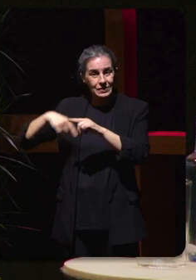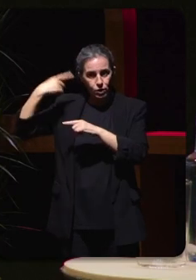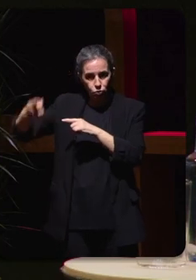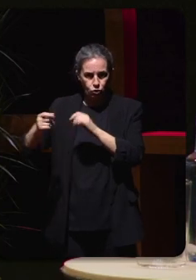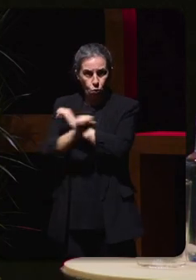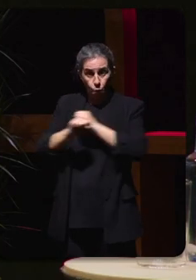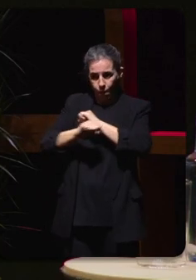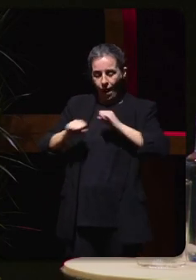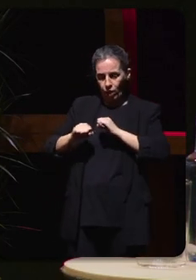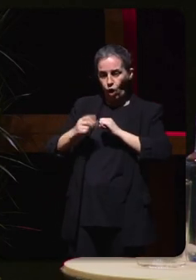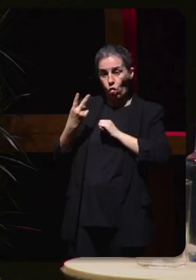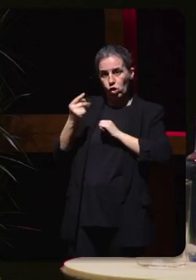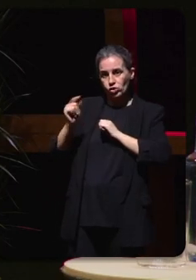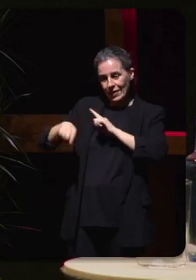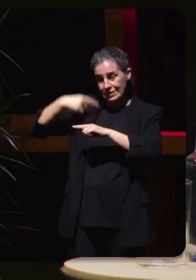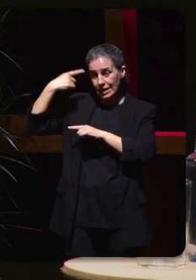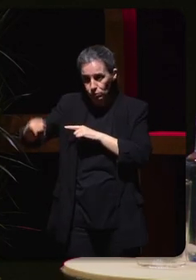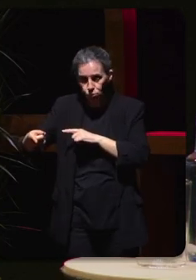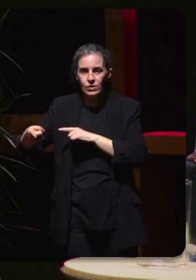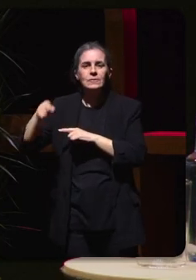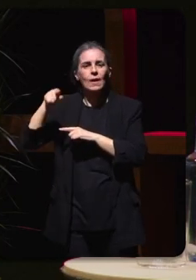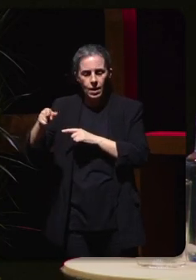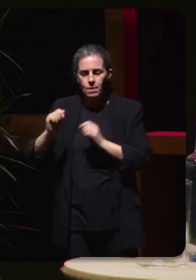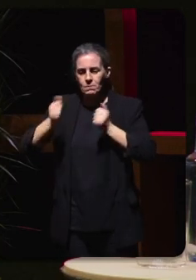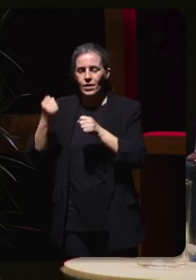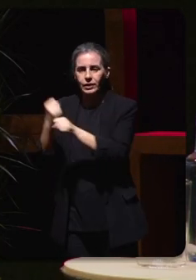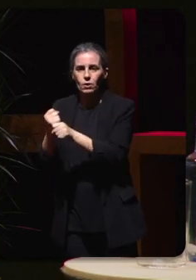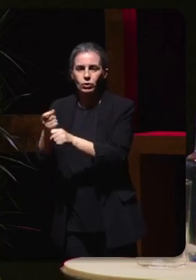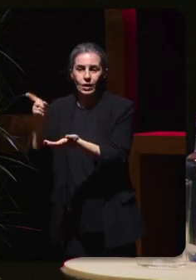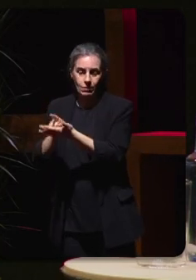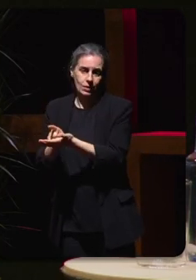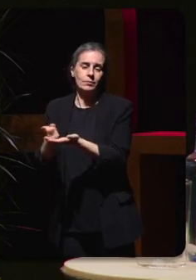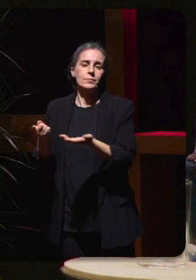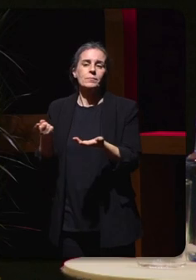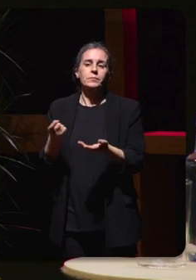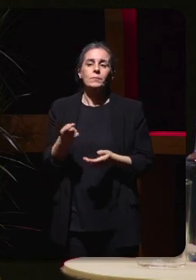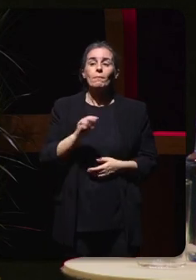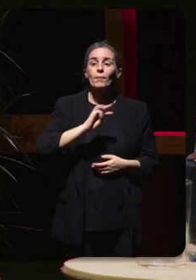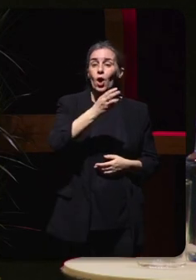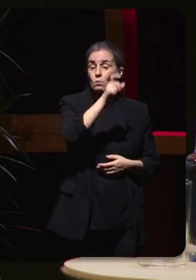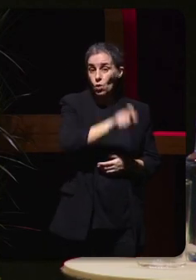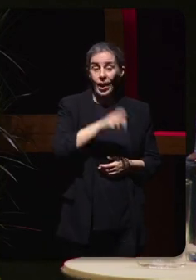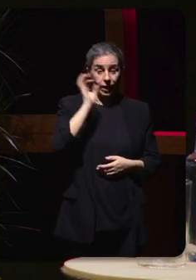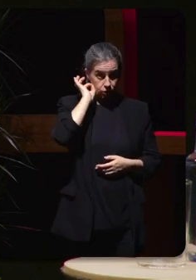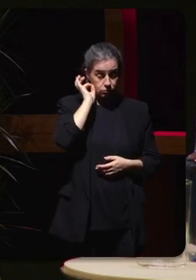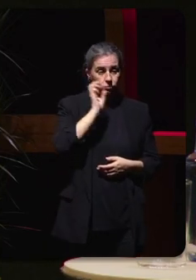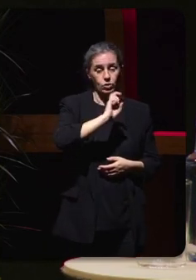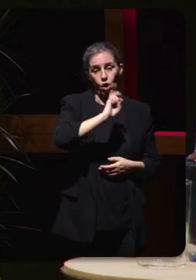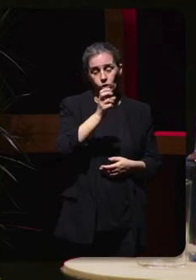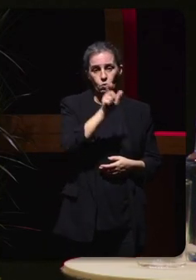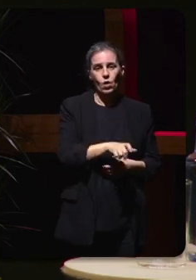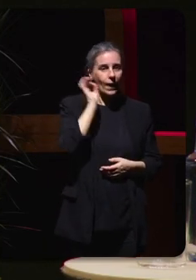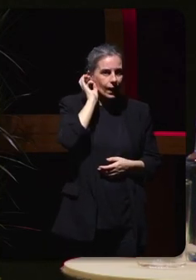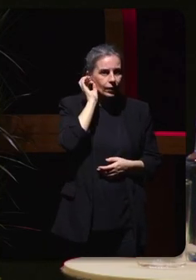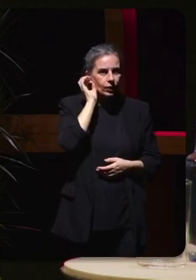había dejado sorda y que estuvo a punto de matarla. Una tercera se jugó la vida varios días, ¿no?, conduciendo una